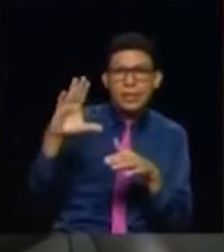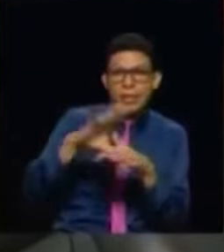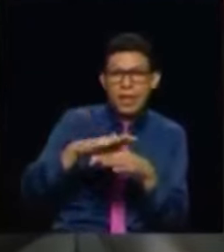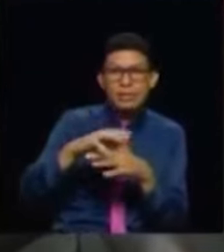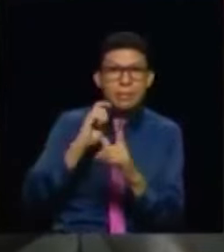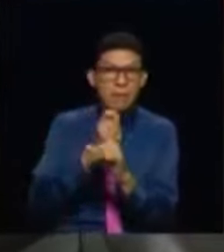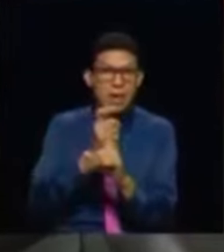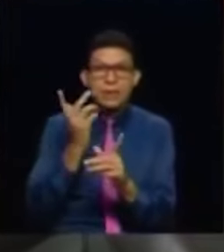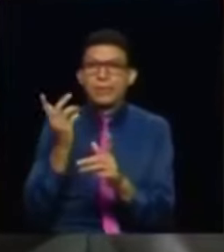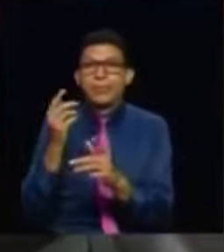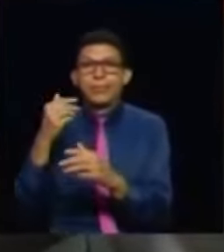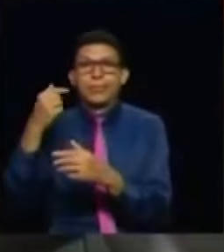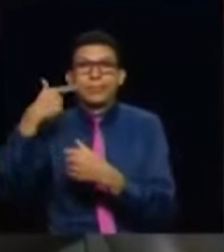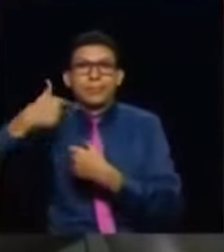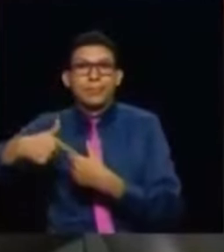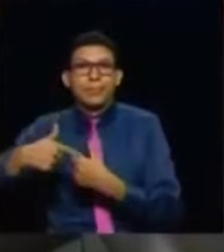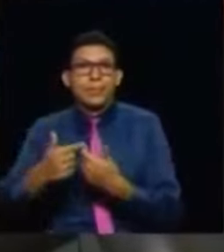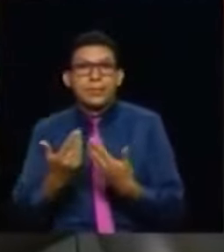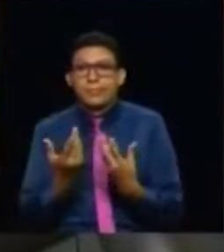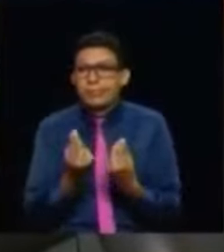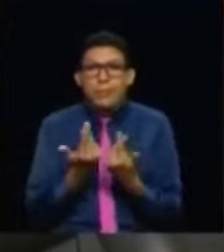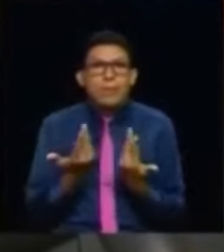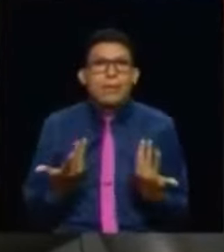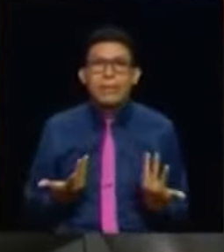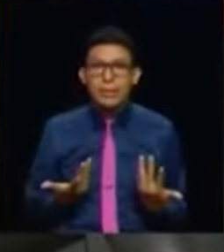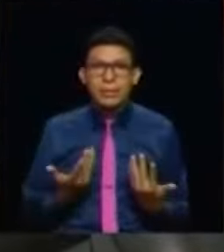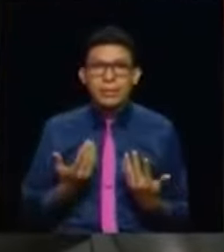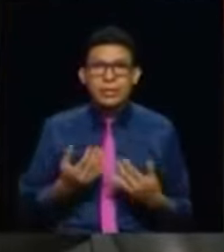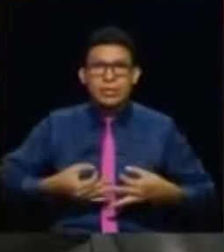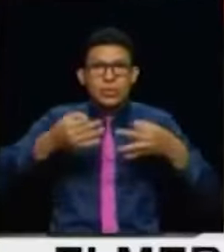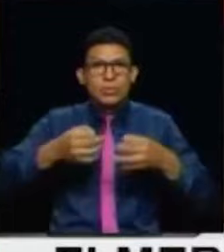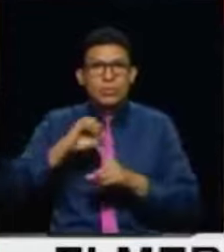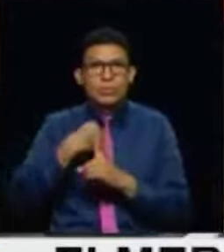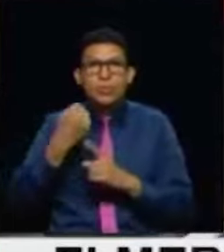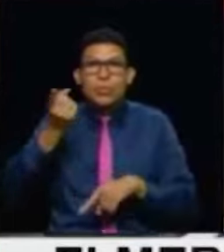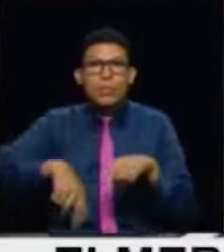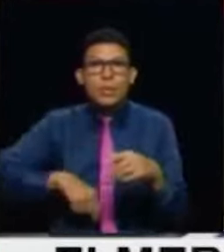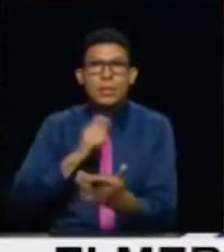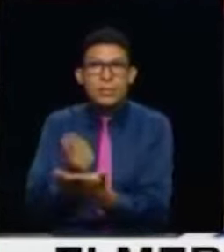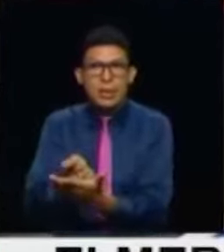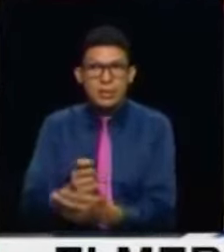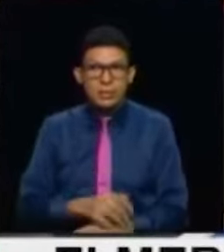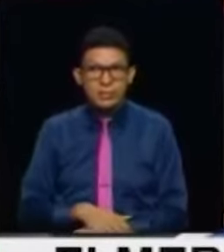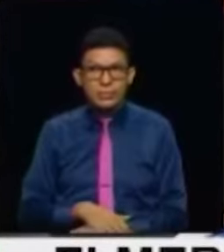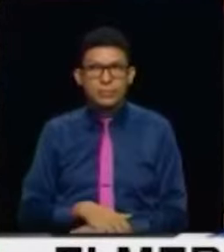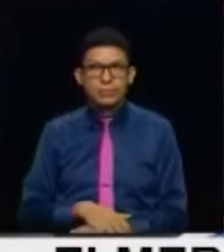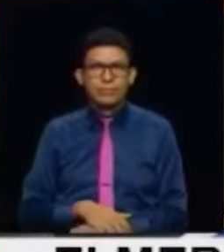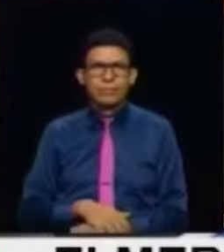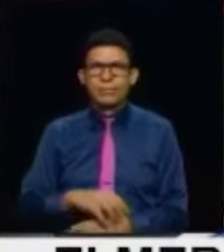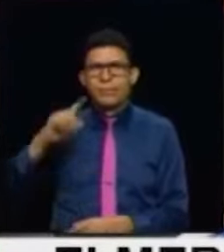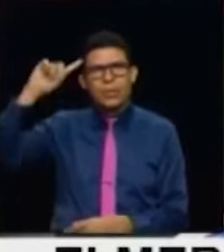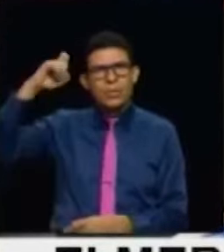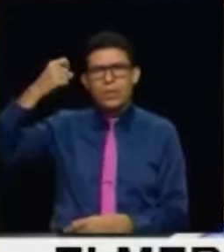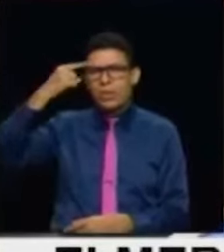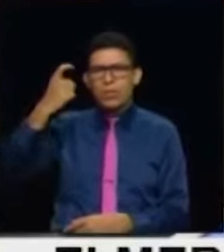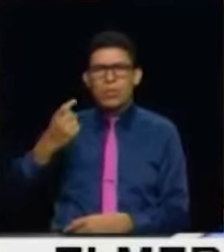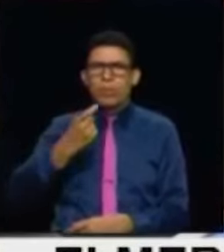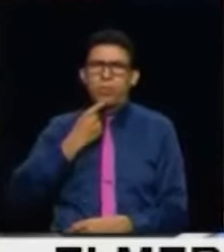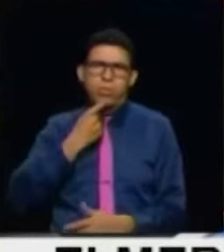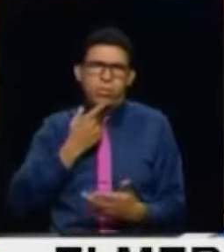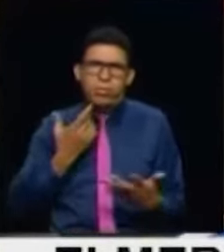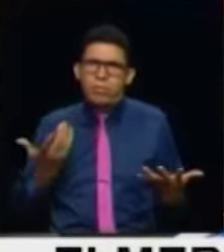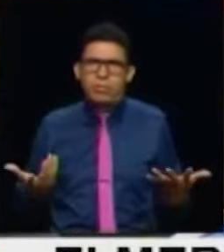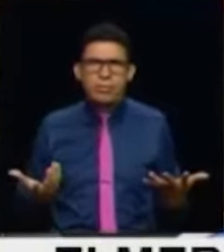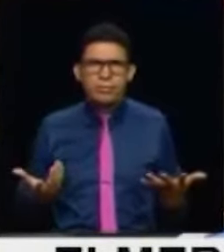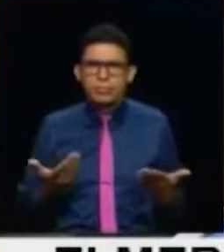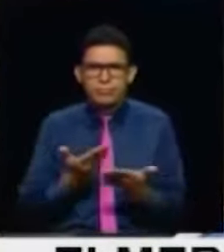realmente no nos alcanza. La seguridad social no la podemos pagar. Y el gobierno nos ha incumplido con muchas